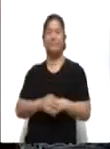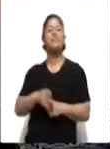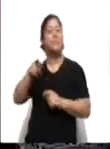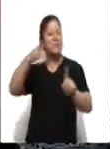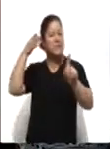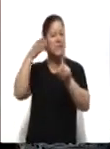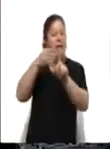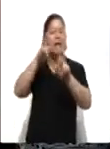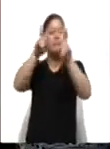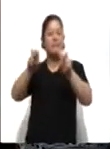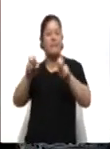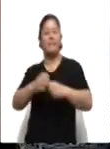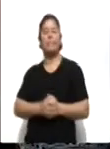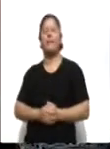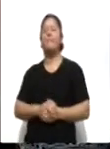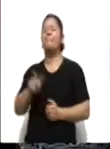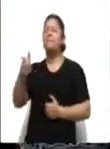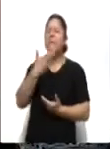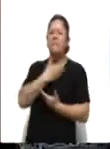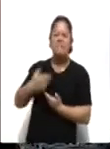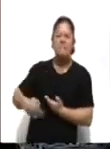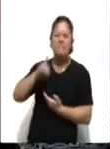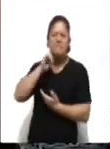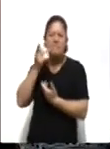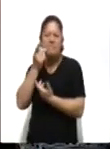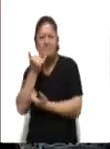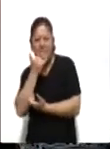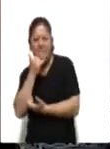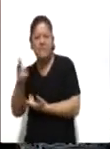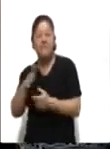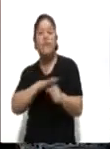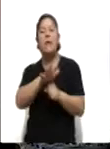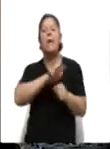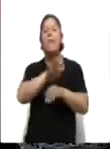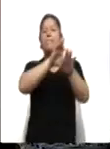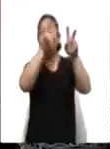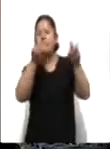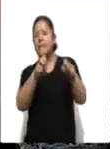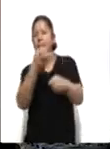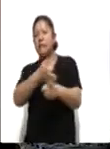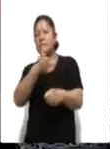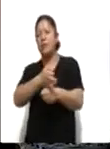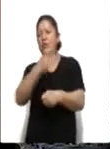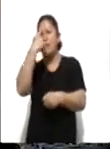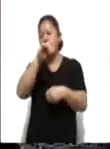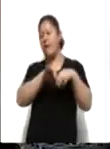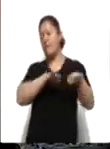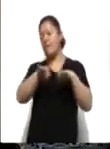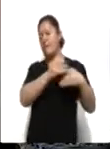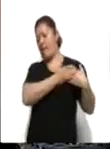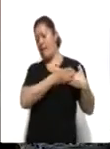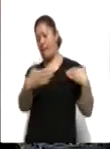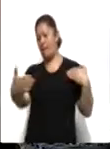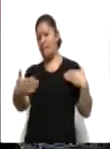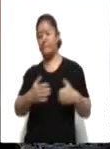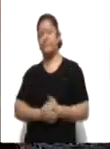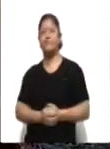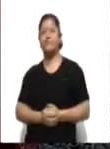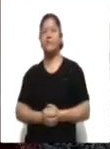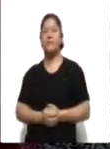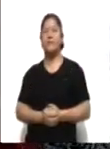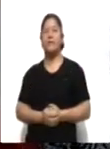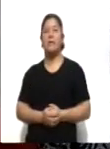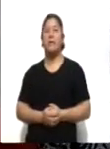presidenta cuáles son los temas que estarán abordando para este último periodo de ejercicio legal mira tenemos